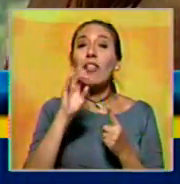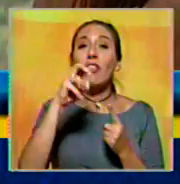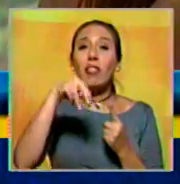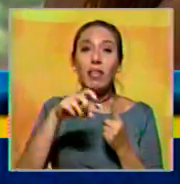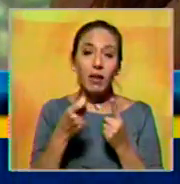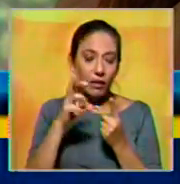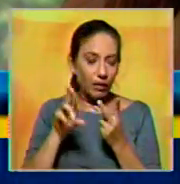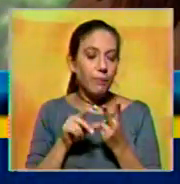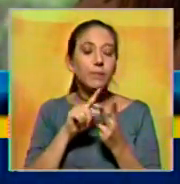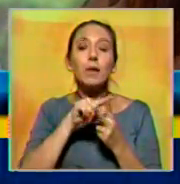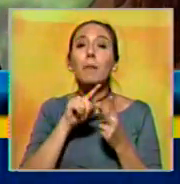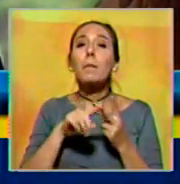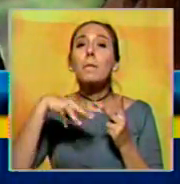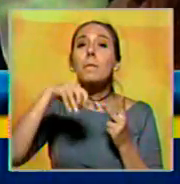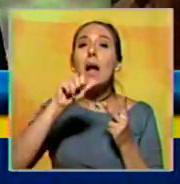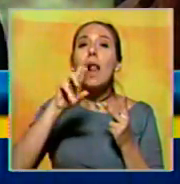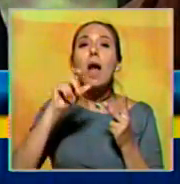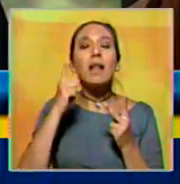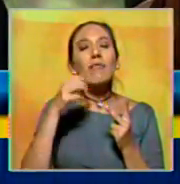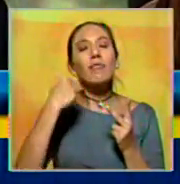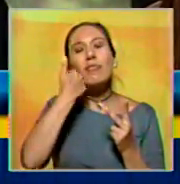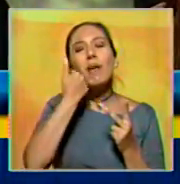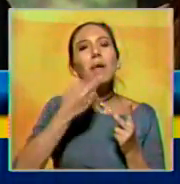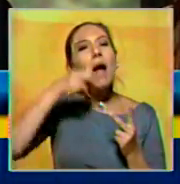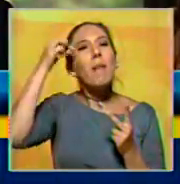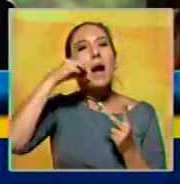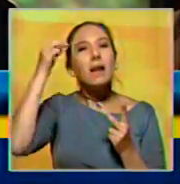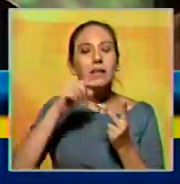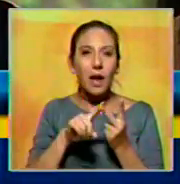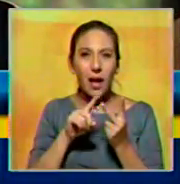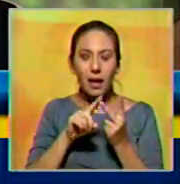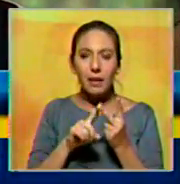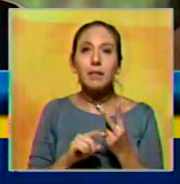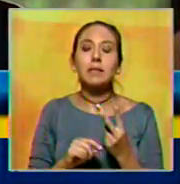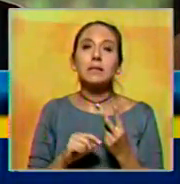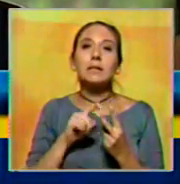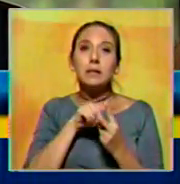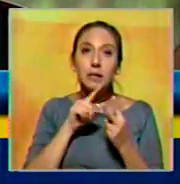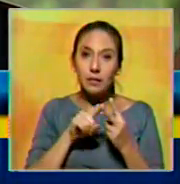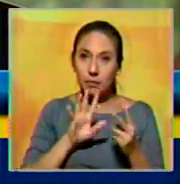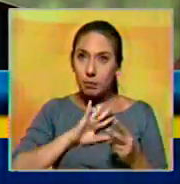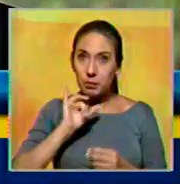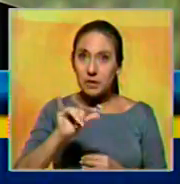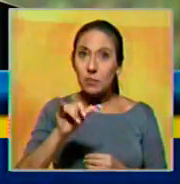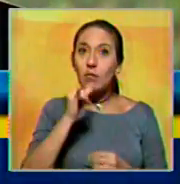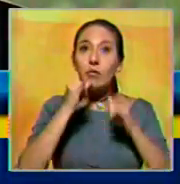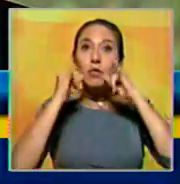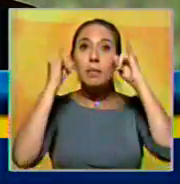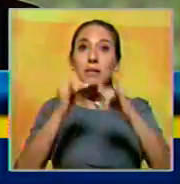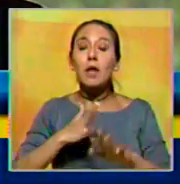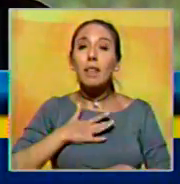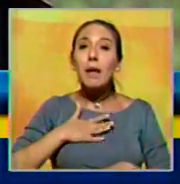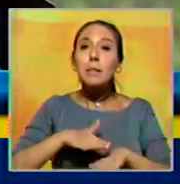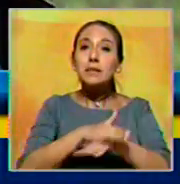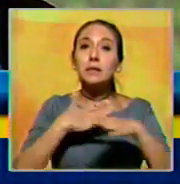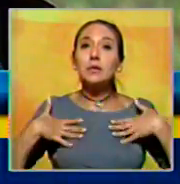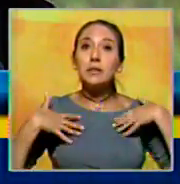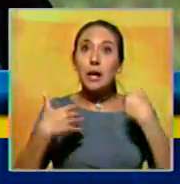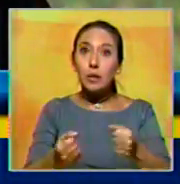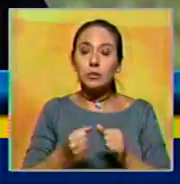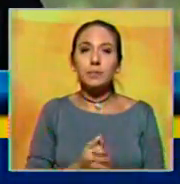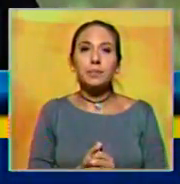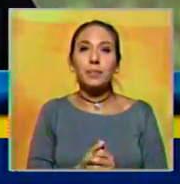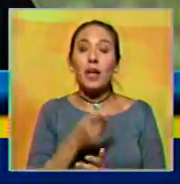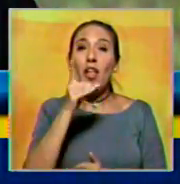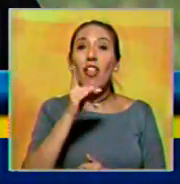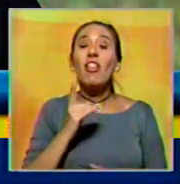malaria, información dada en el último boletín del Ministerio de Salud. Tenemos que el dengue en